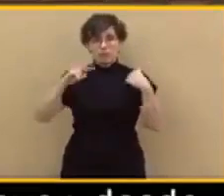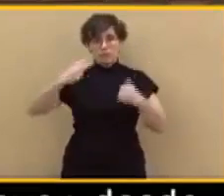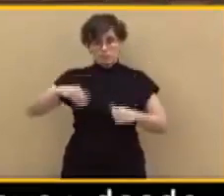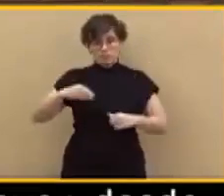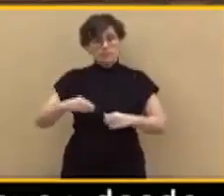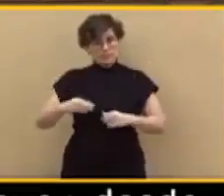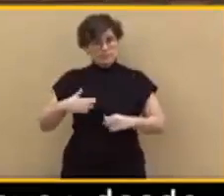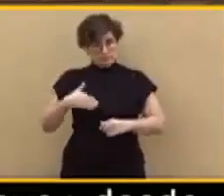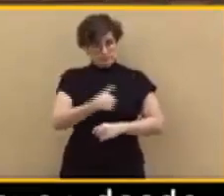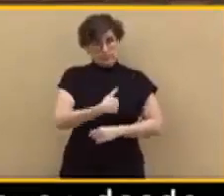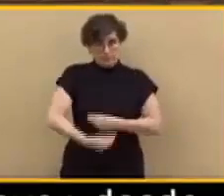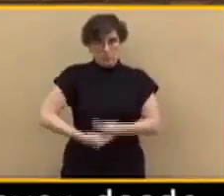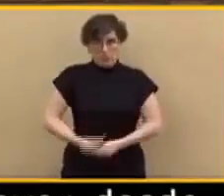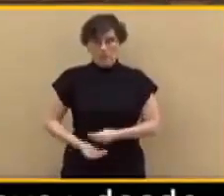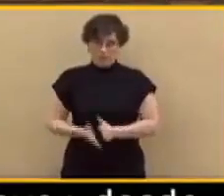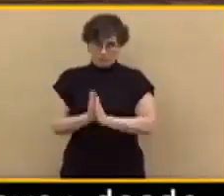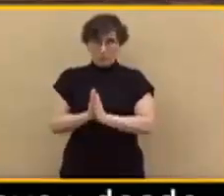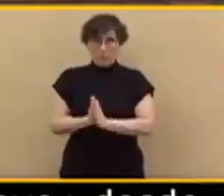Gracias.